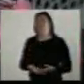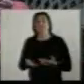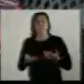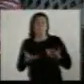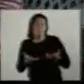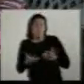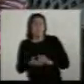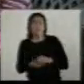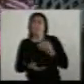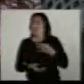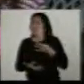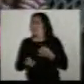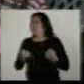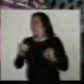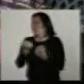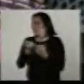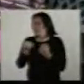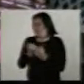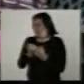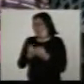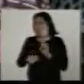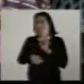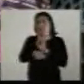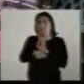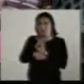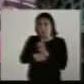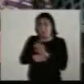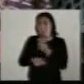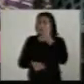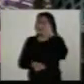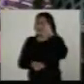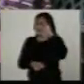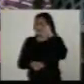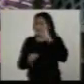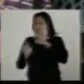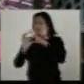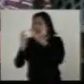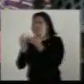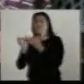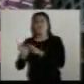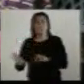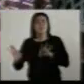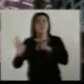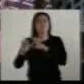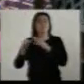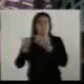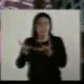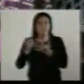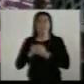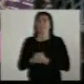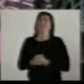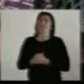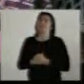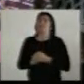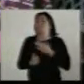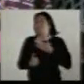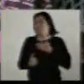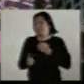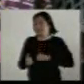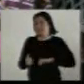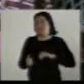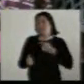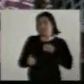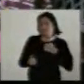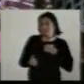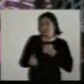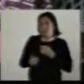realidad siempre hemos apoyado a Michael porque creemos que la parte familiar es muy importante, ¿no? Entonces, mi hijita y yo